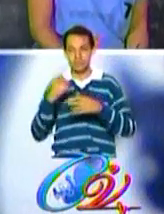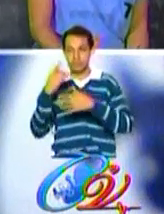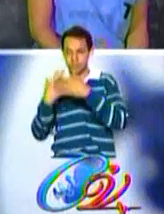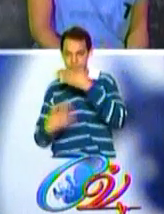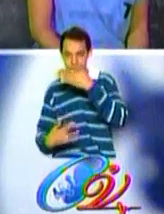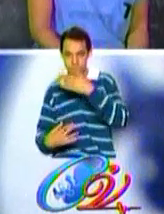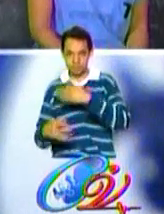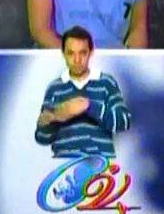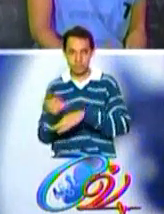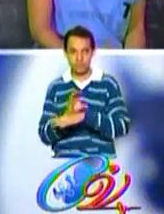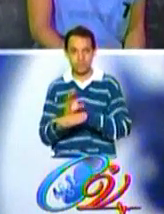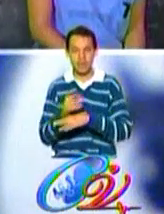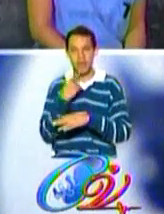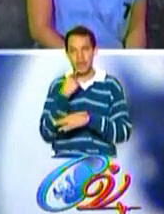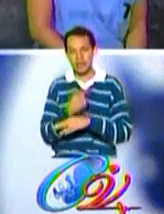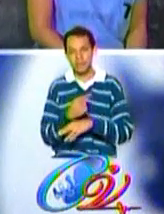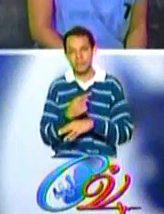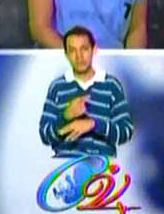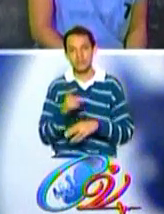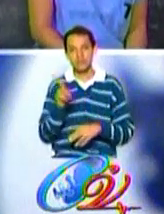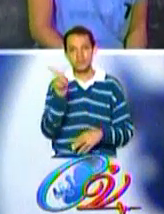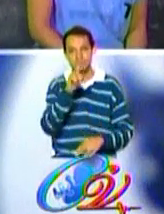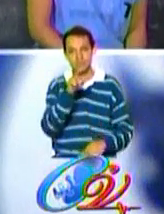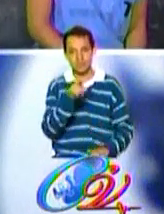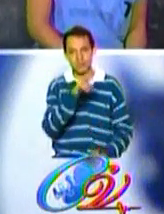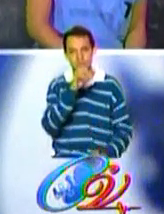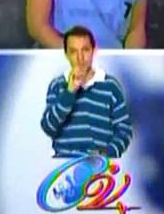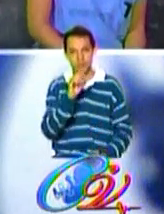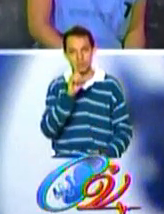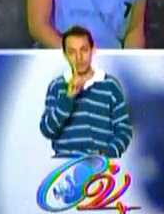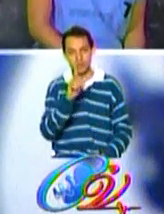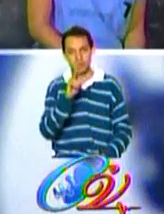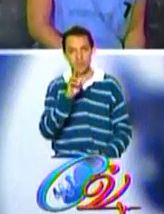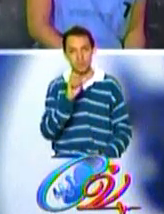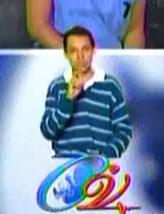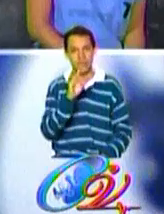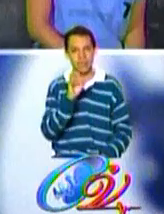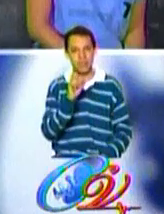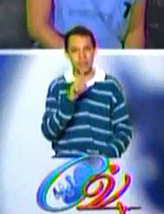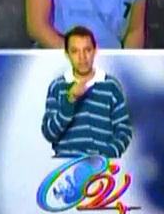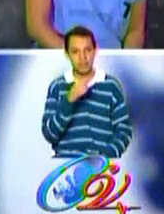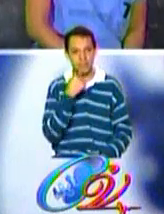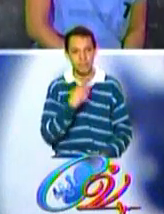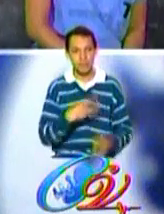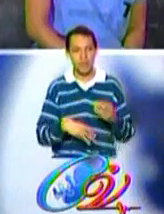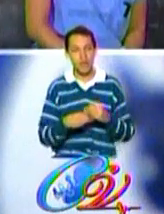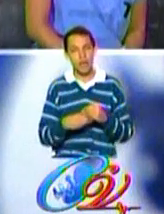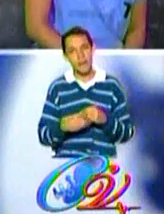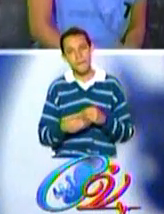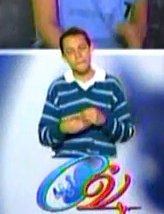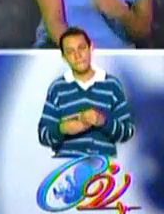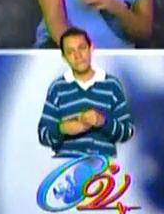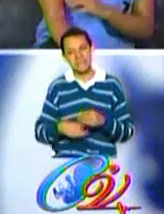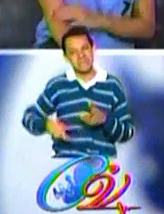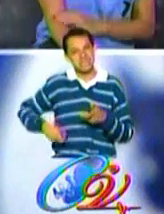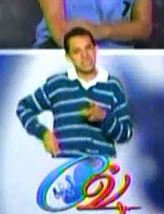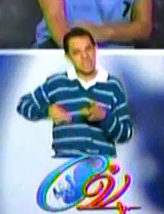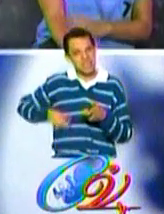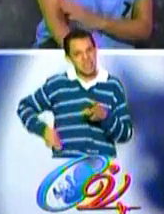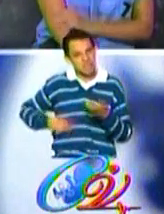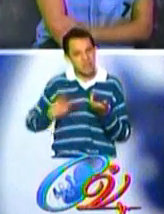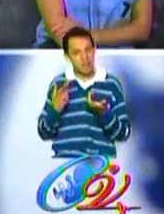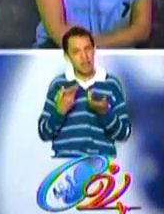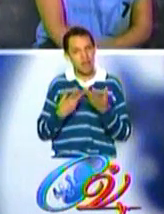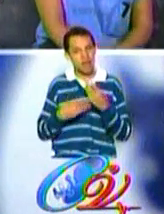pedimos solventes volátiles en la sangre, les pedimos también pesticidas en sangre,